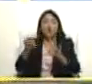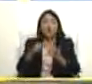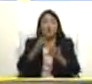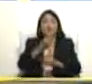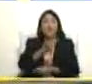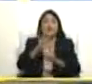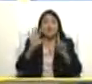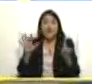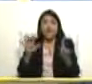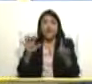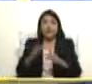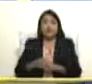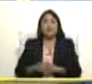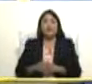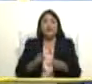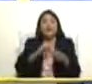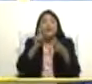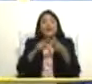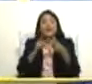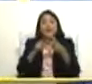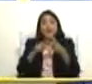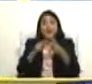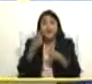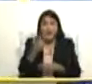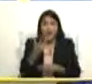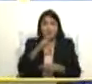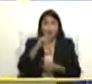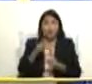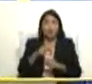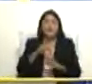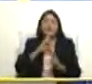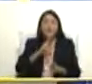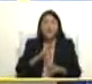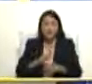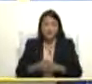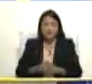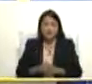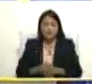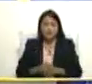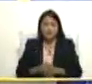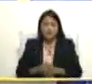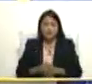98.26. La pregunta número tres sobre